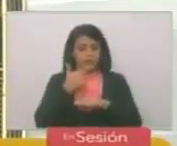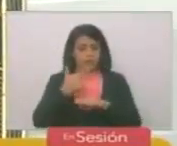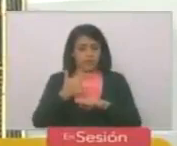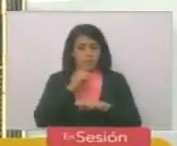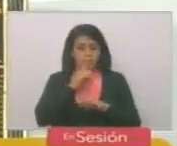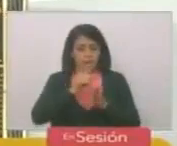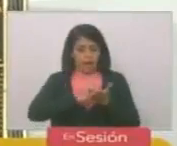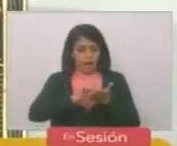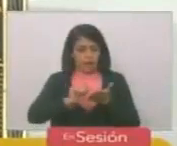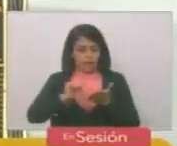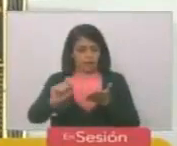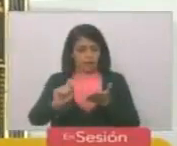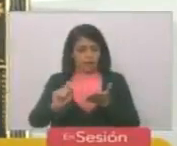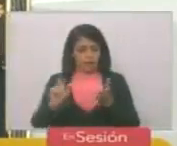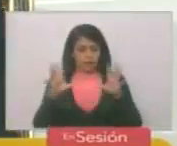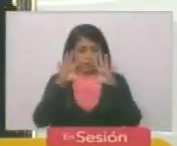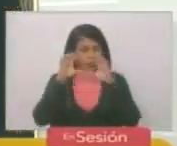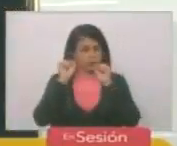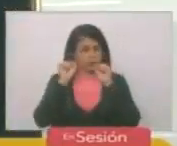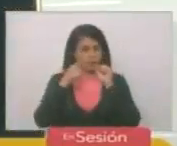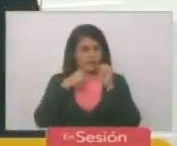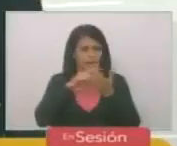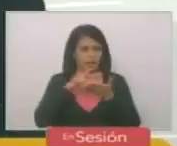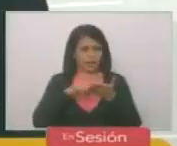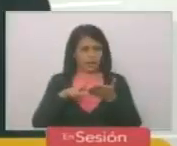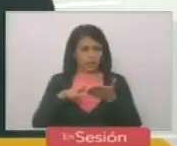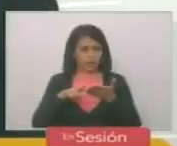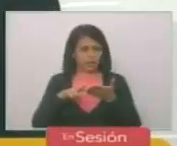redacción. No se comprende bien a la lectura.